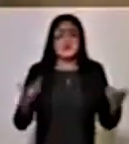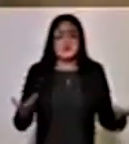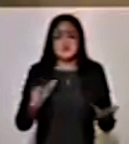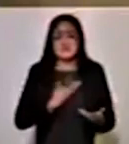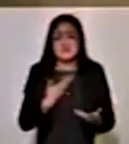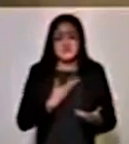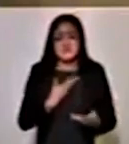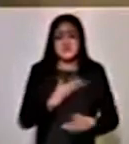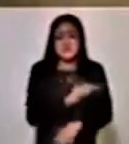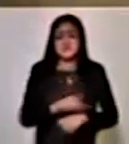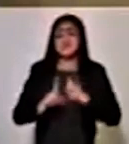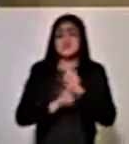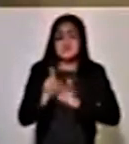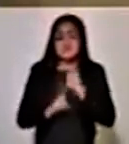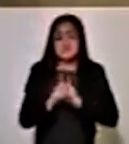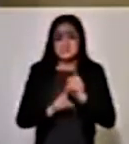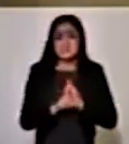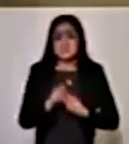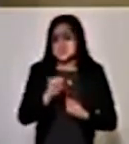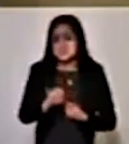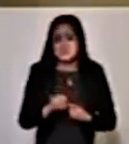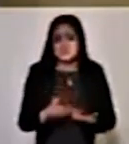la solución al problema.